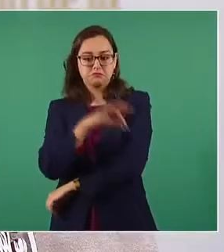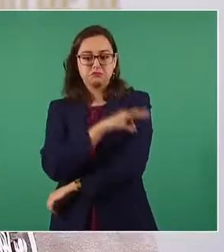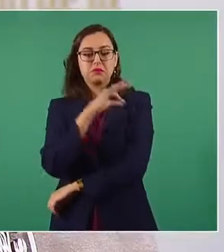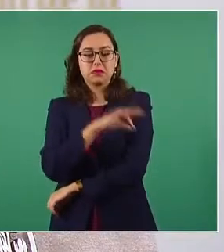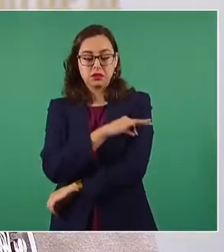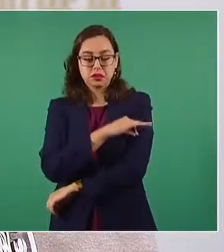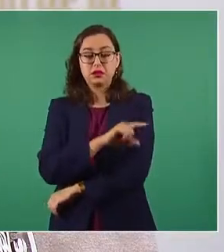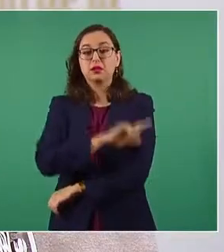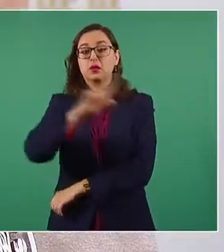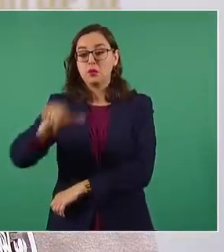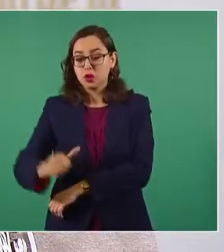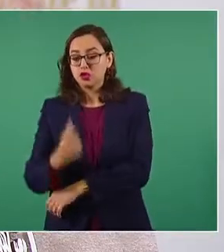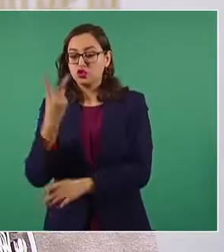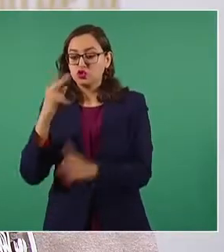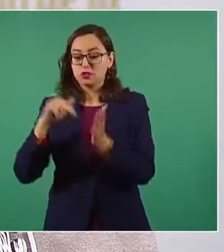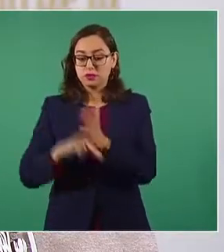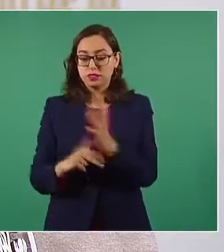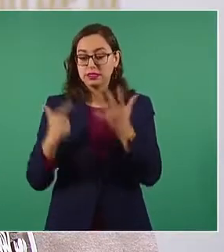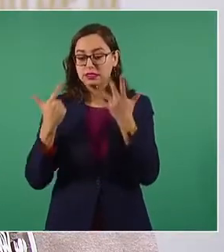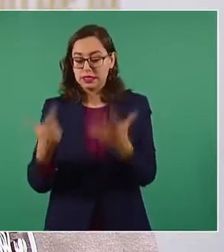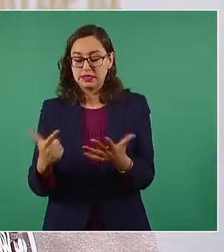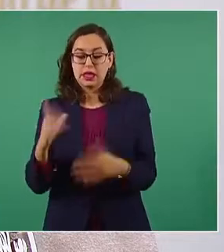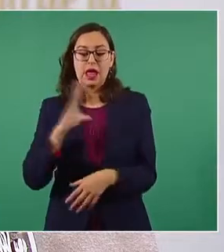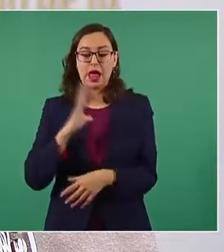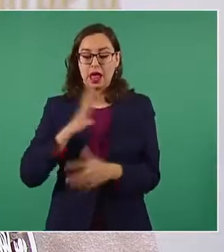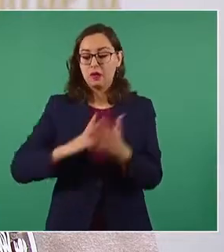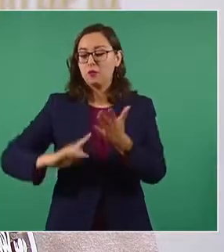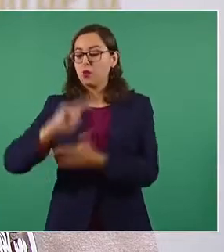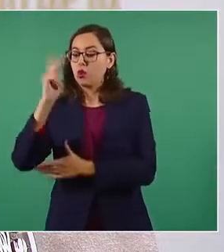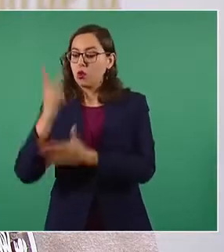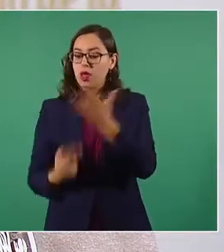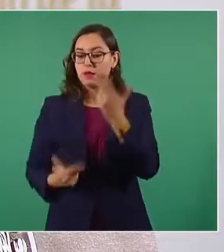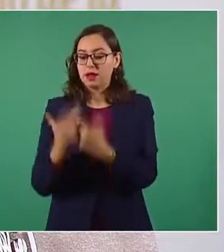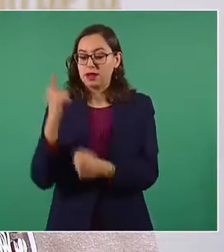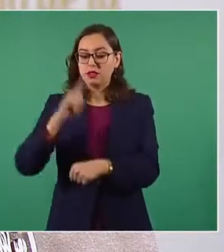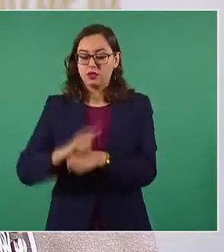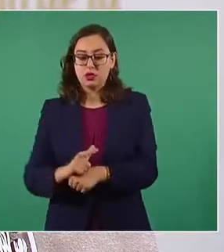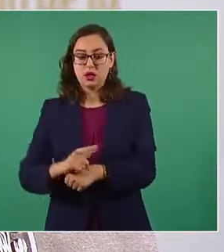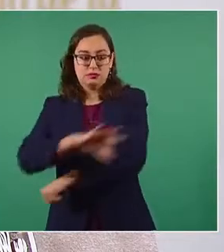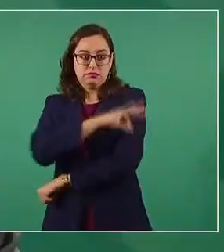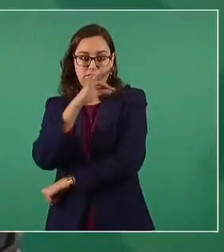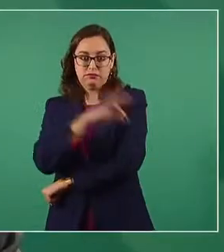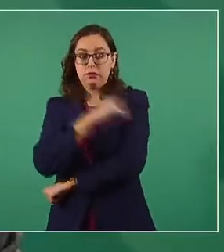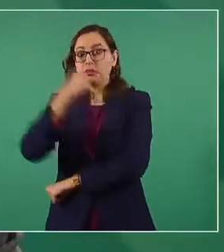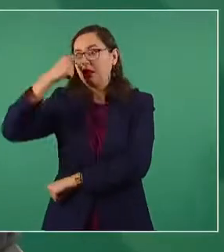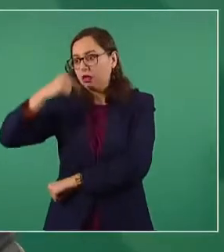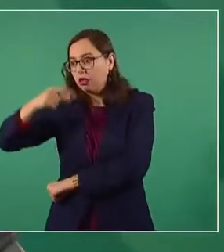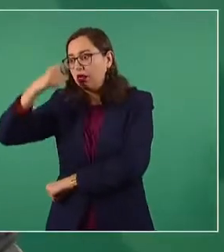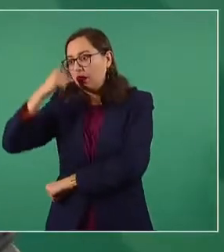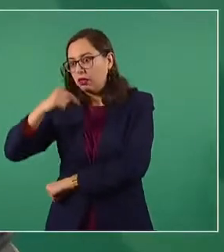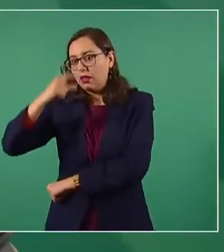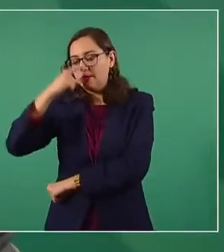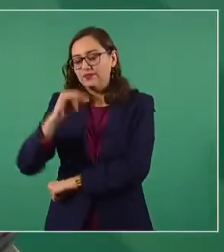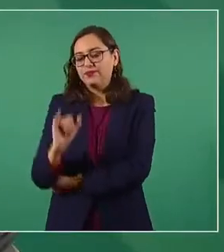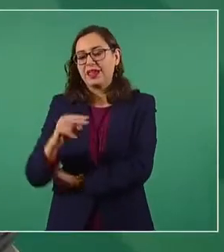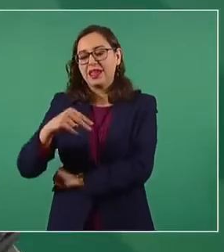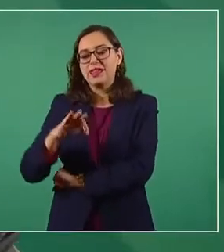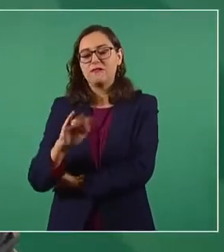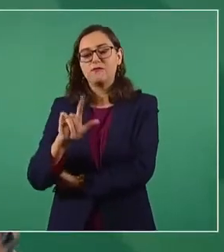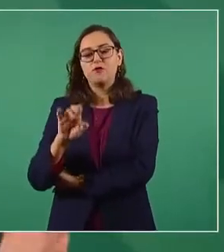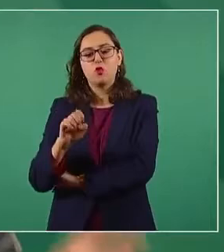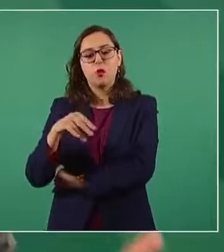Desde 2007 hay un programa nacional de vacunación contra la influenza y se recomienda que las personas